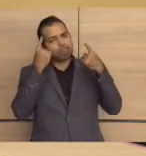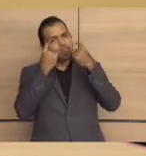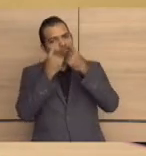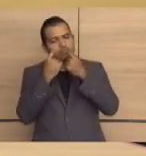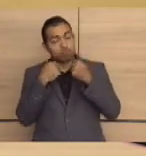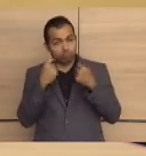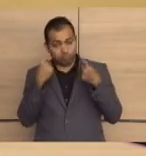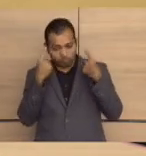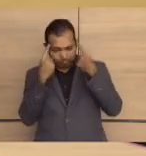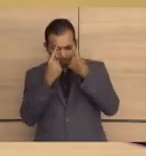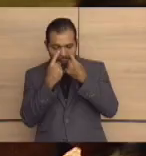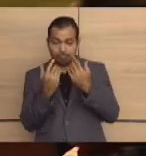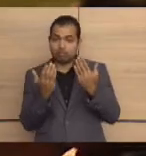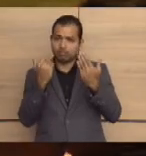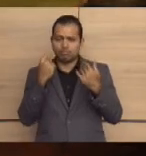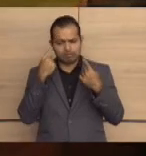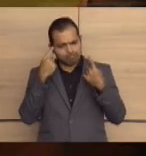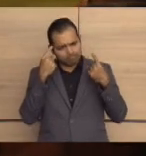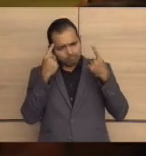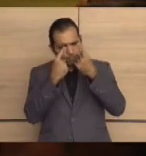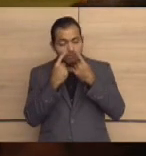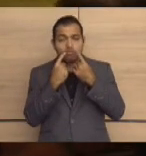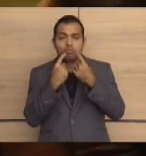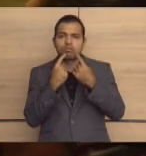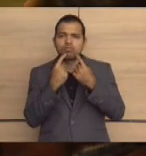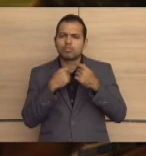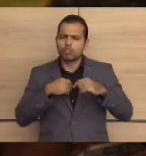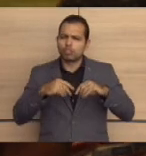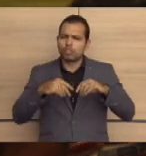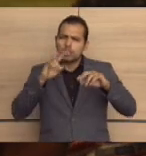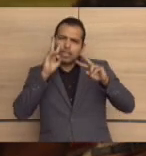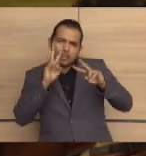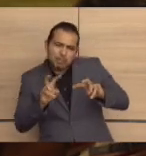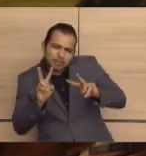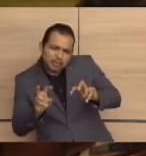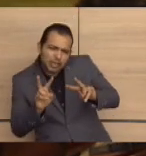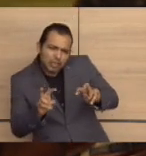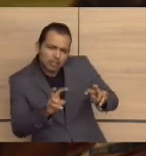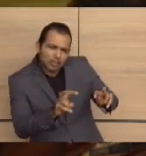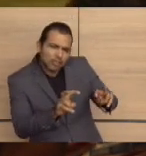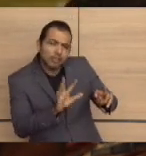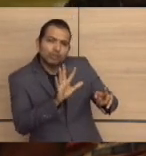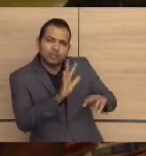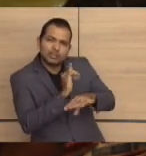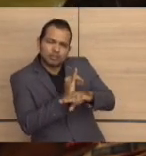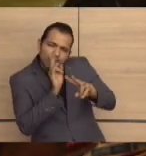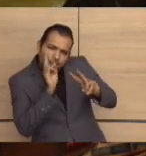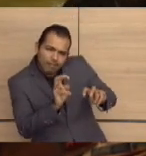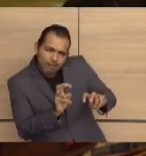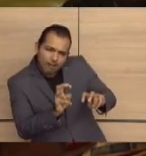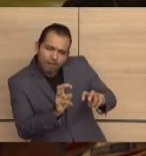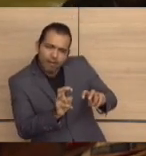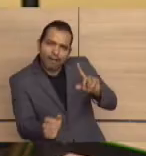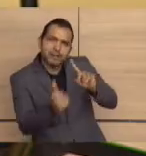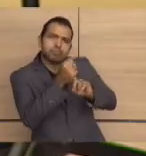plantearme cómo resolver un problema de investigación que vi en una institución educativa.